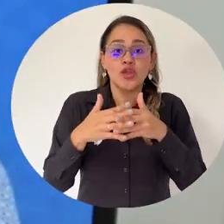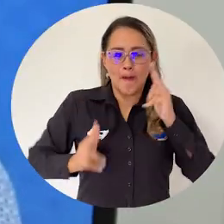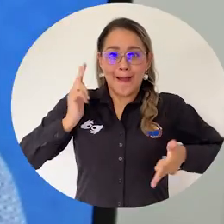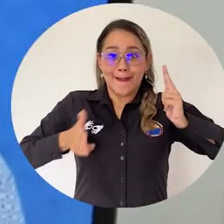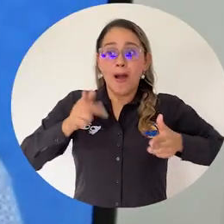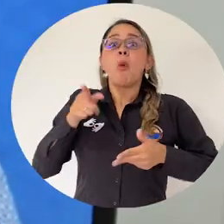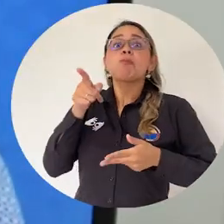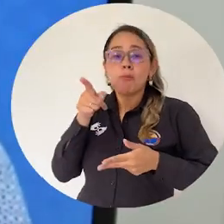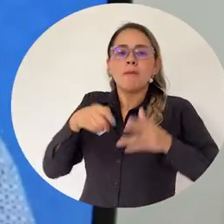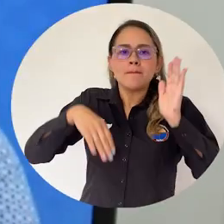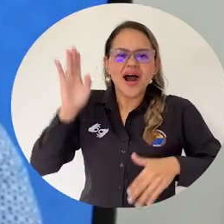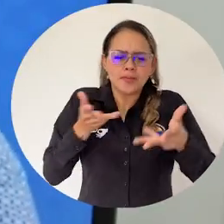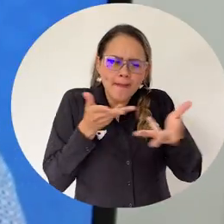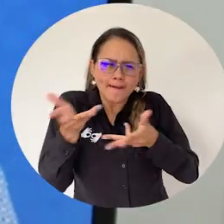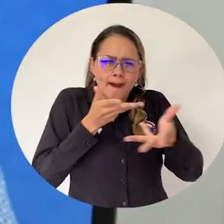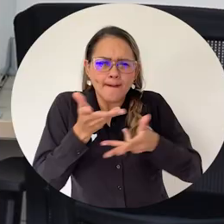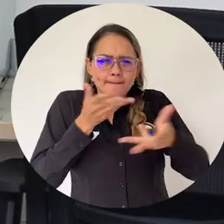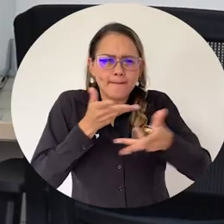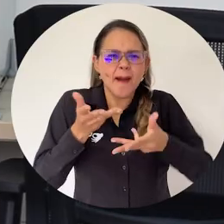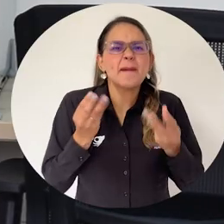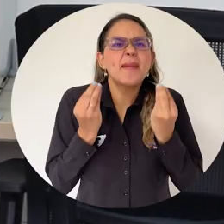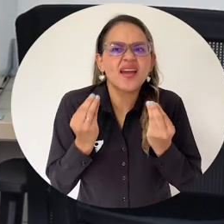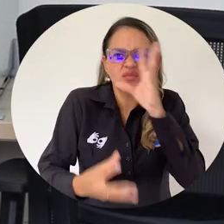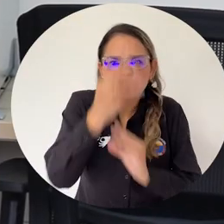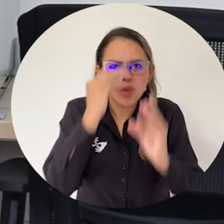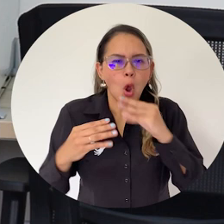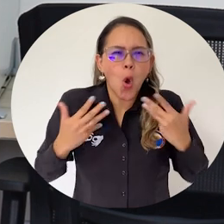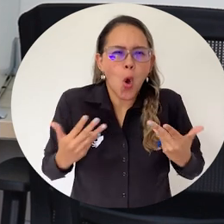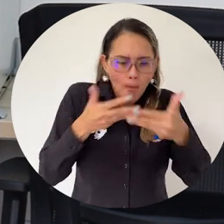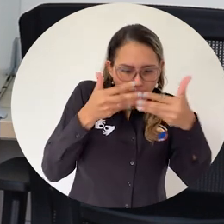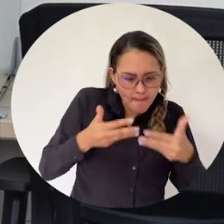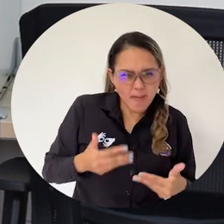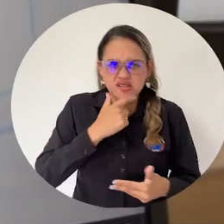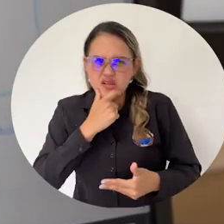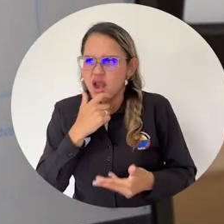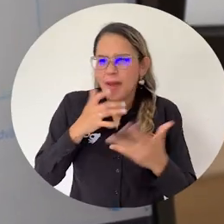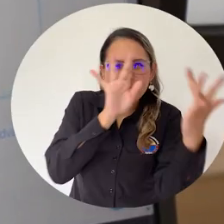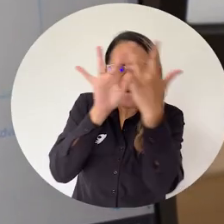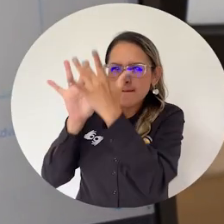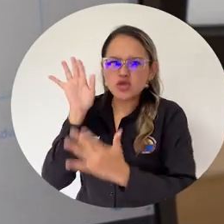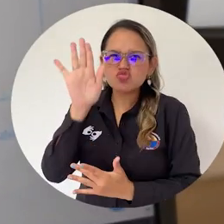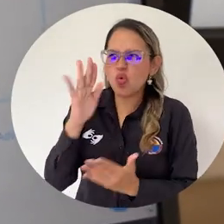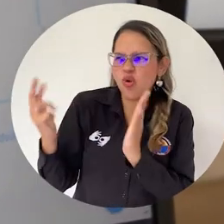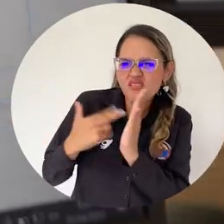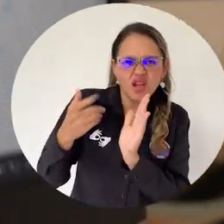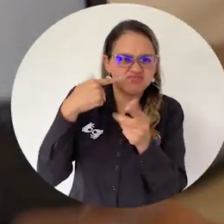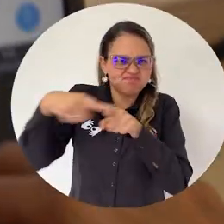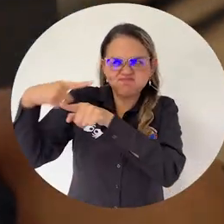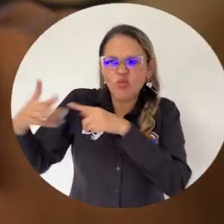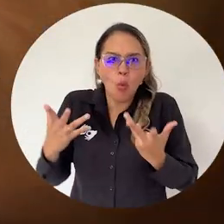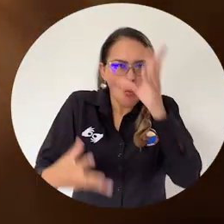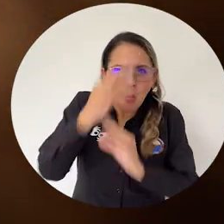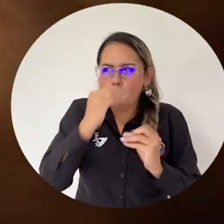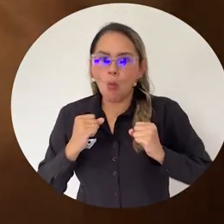quienes aprenderán a aumentar sus publicaciones internacionales y tener presencia en redes científicas y académicas estadounidenses. La